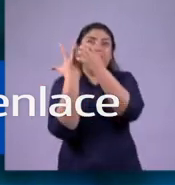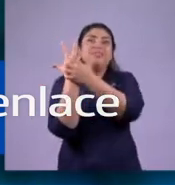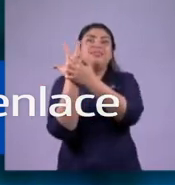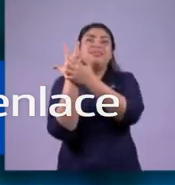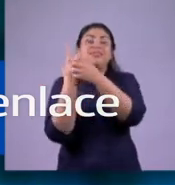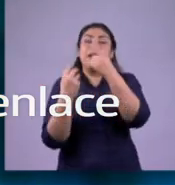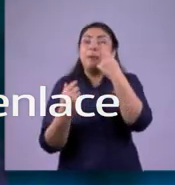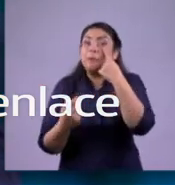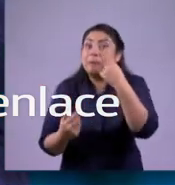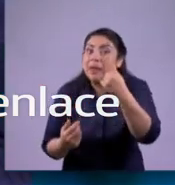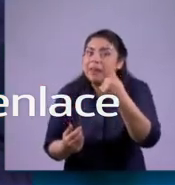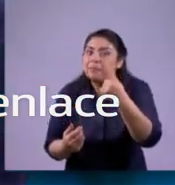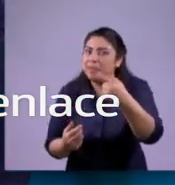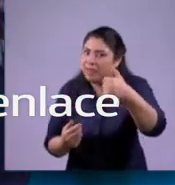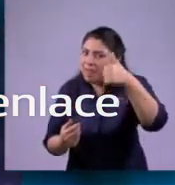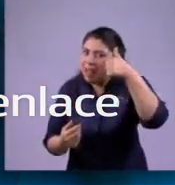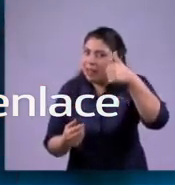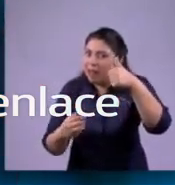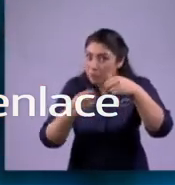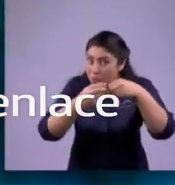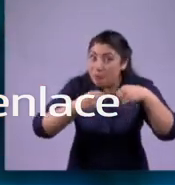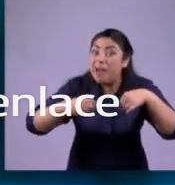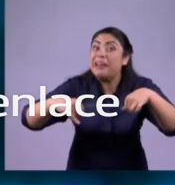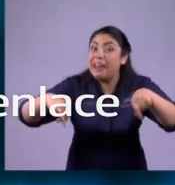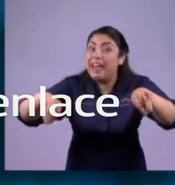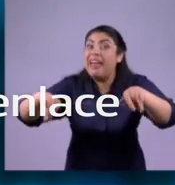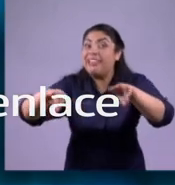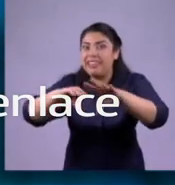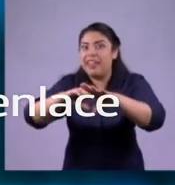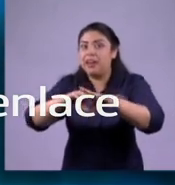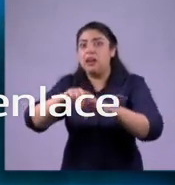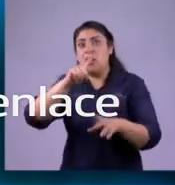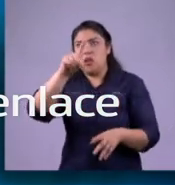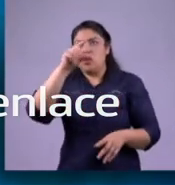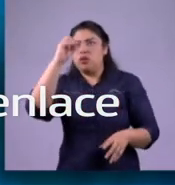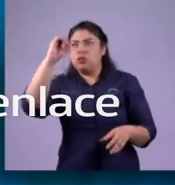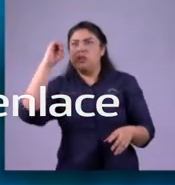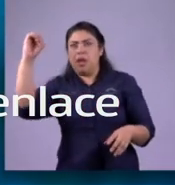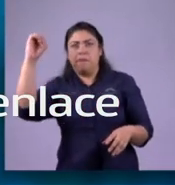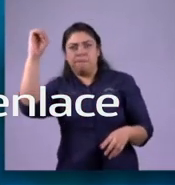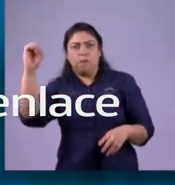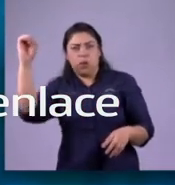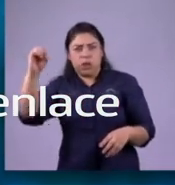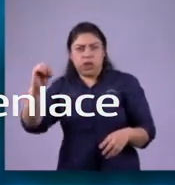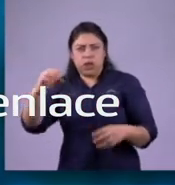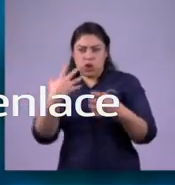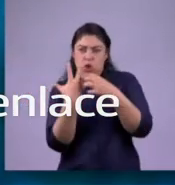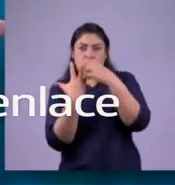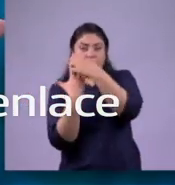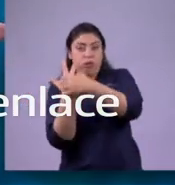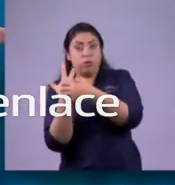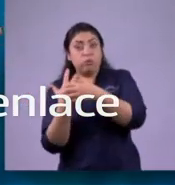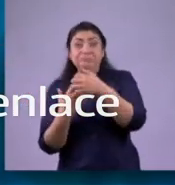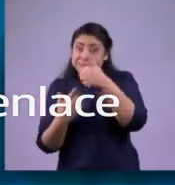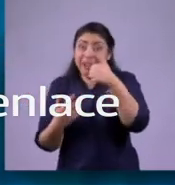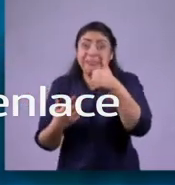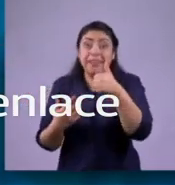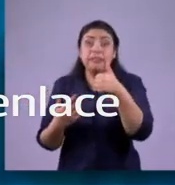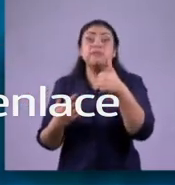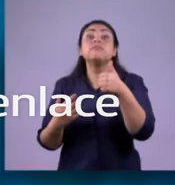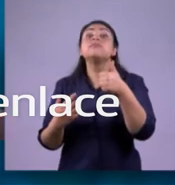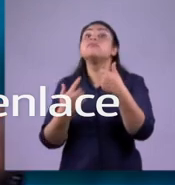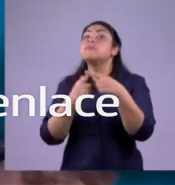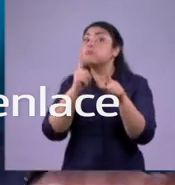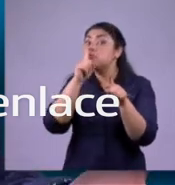buena tierra es únicamente aquella que da cien por ciento del fruto que estamos diciendo la parábola del sembrador es